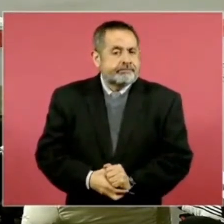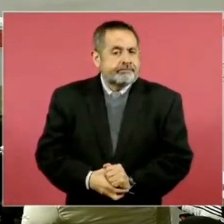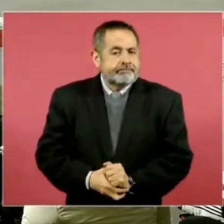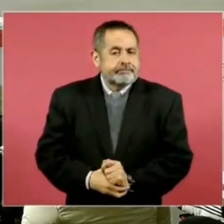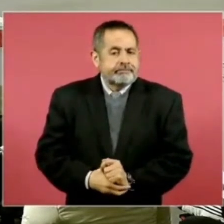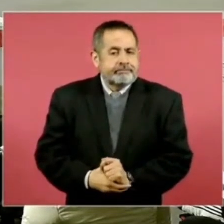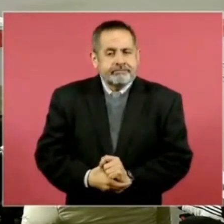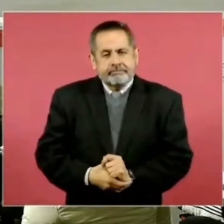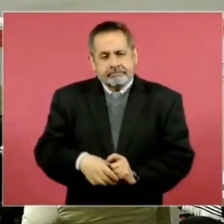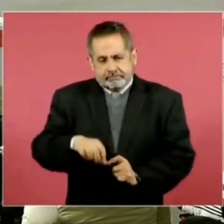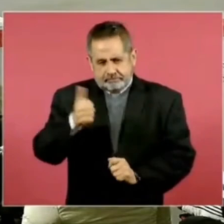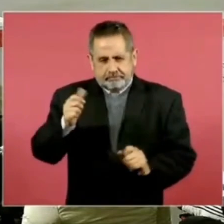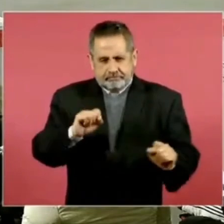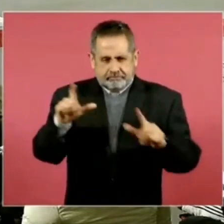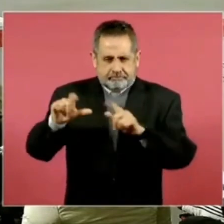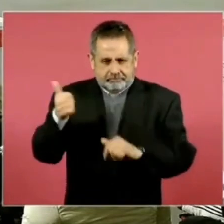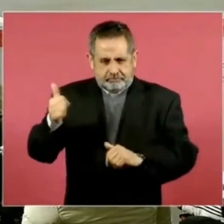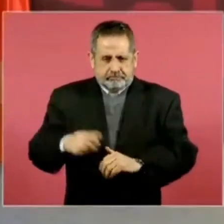Pasa otra.